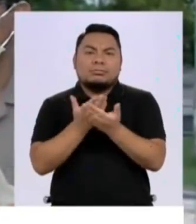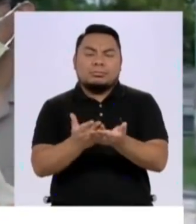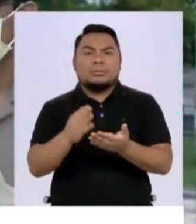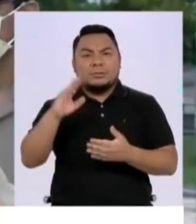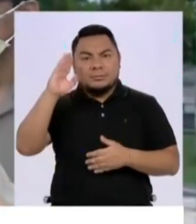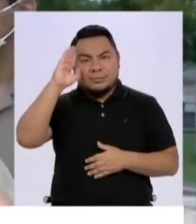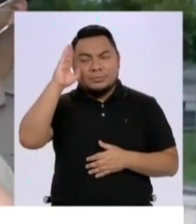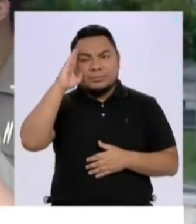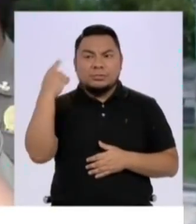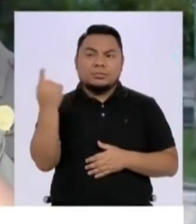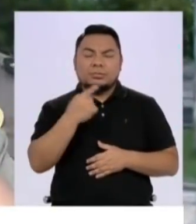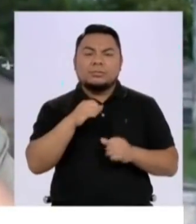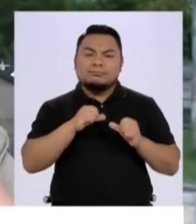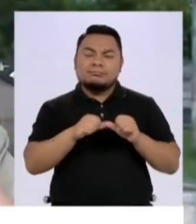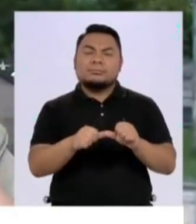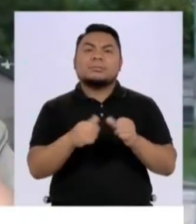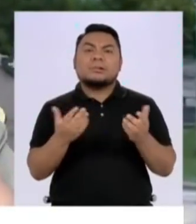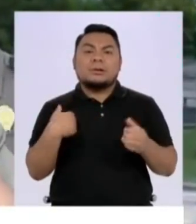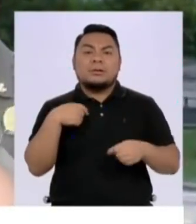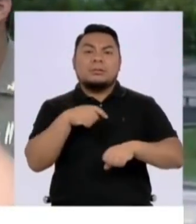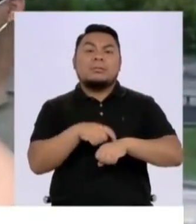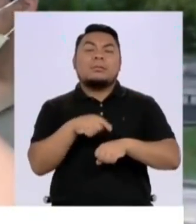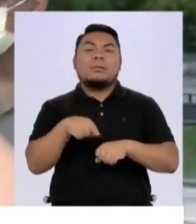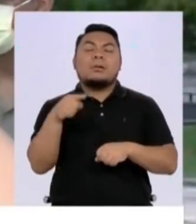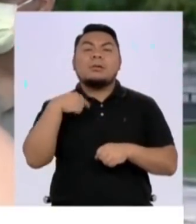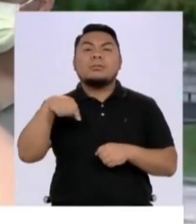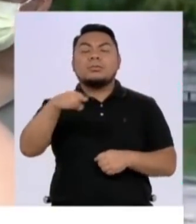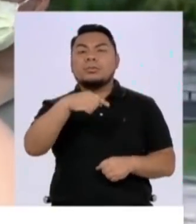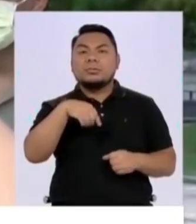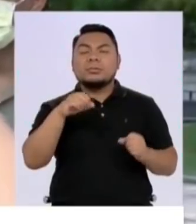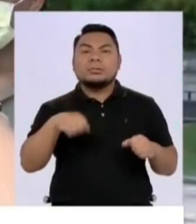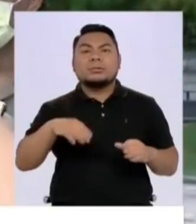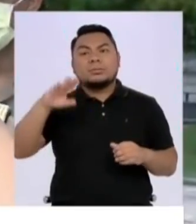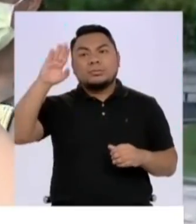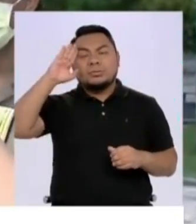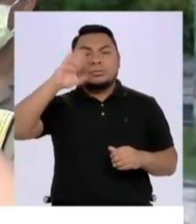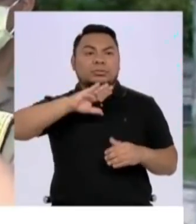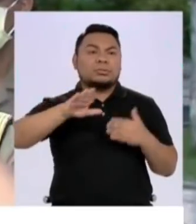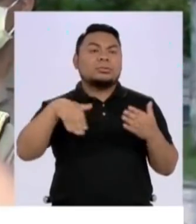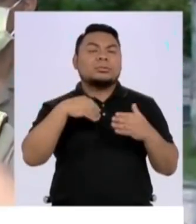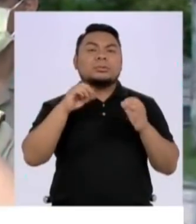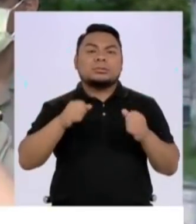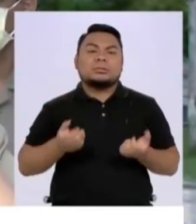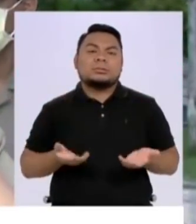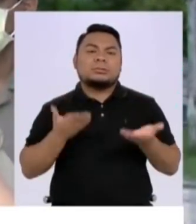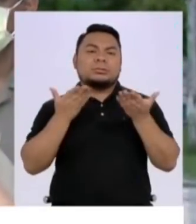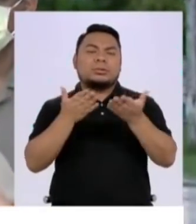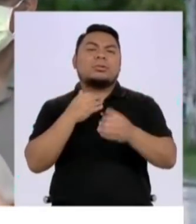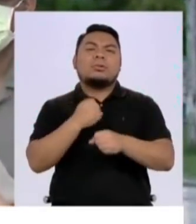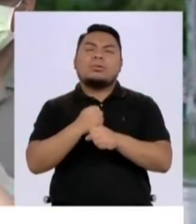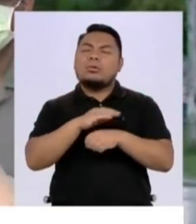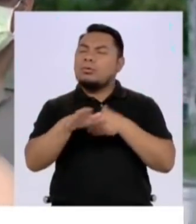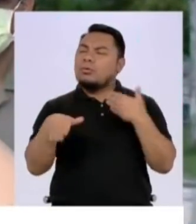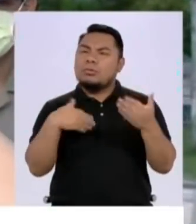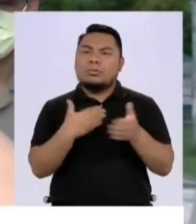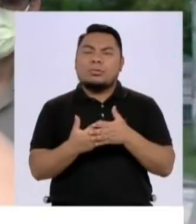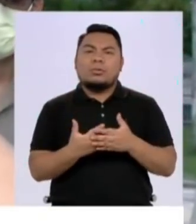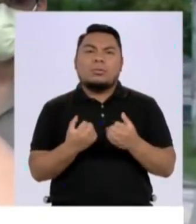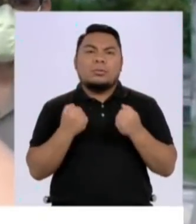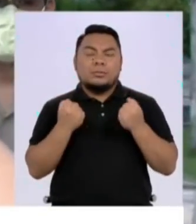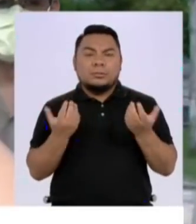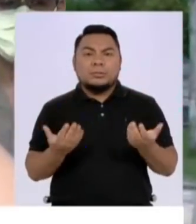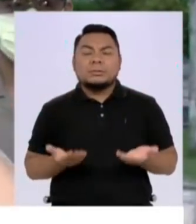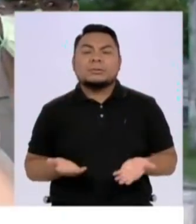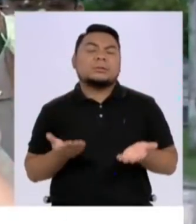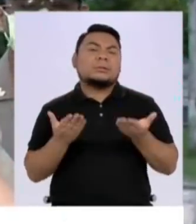dedicación. Este es el momento en que las fuerzas del orden, Fuerza Armada, Policía Nacional, estamos entregando todo, todas nuestras energías,